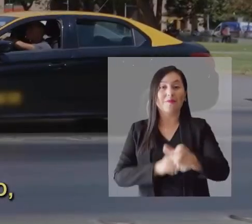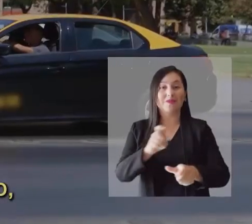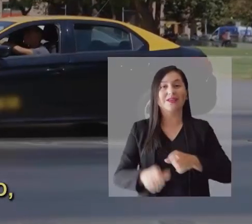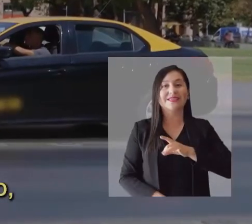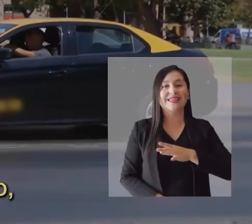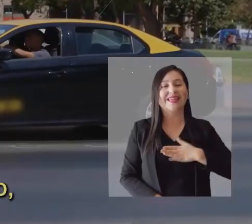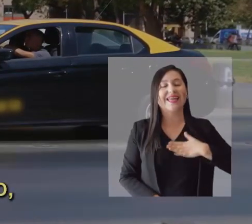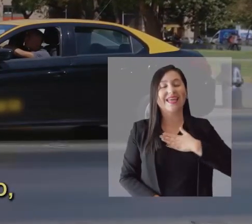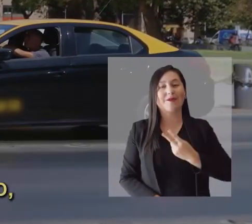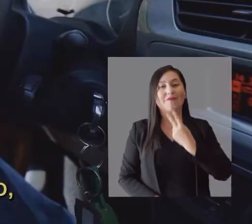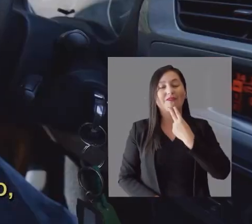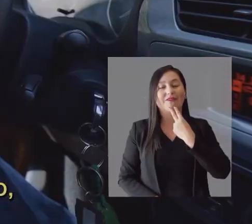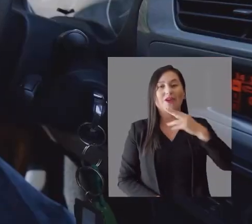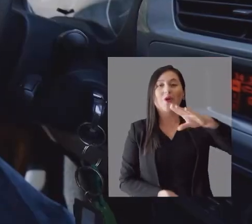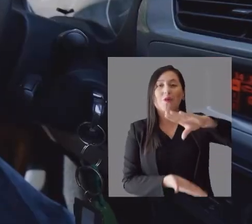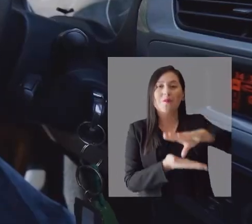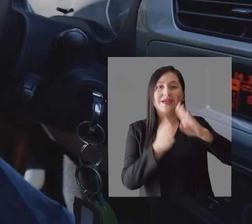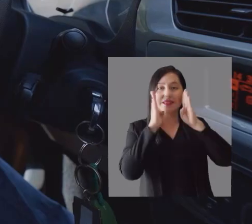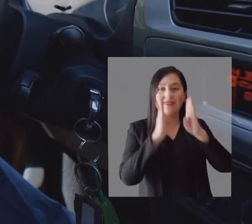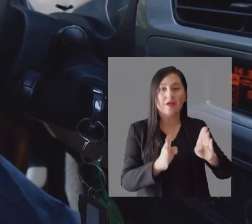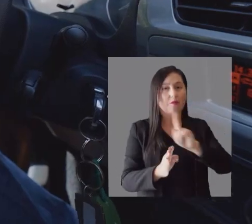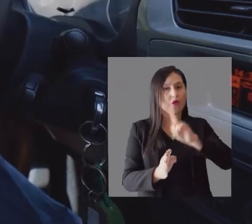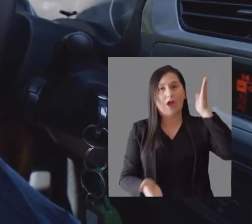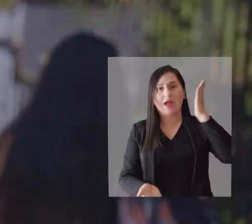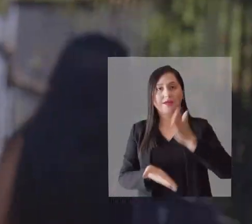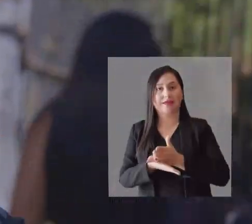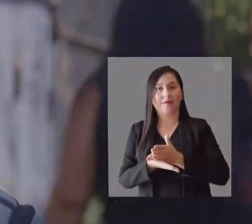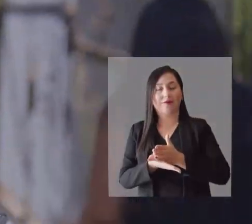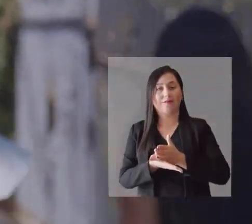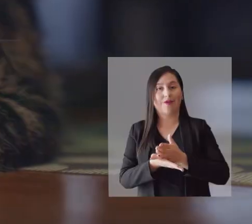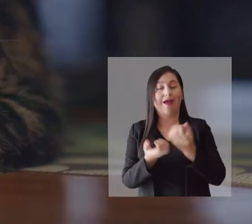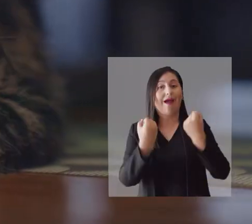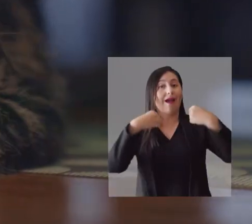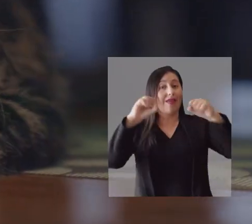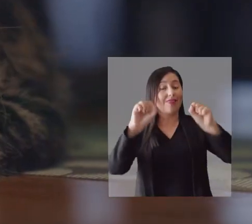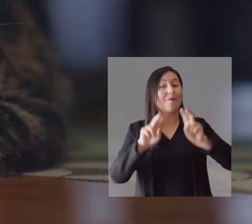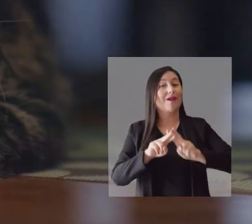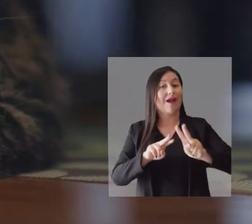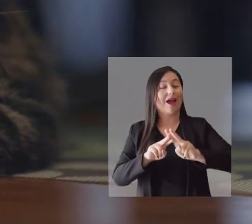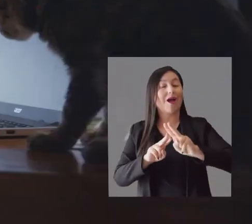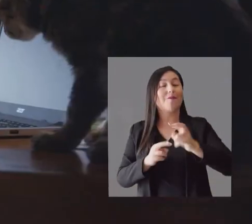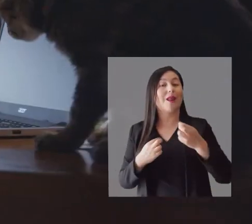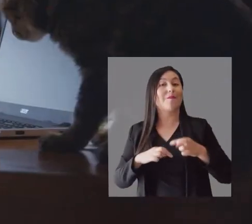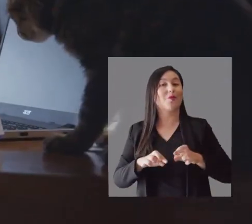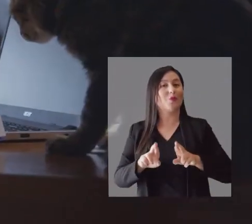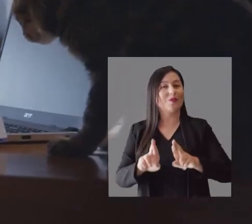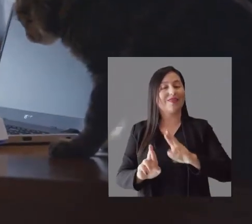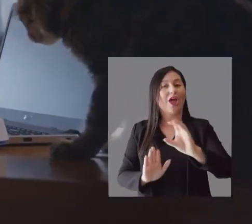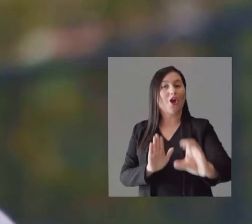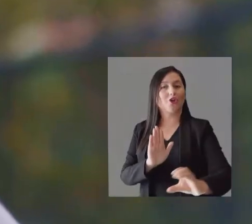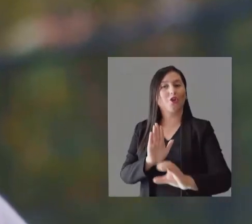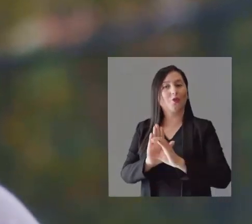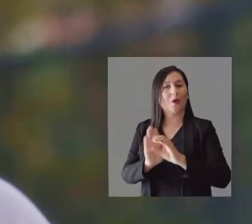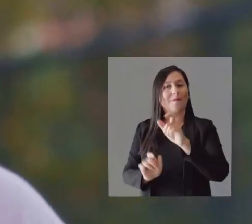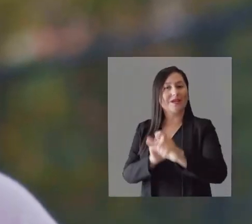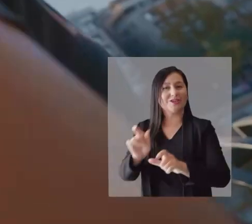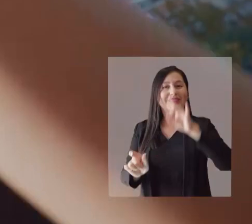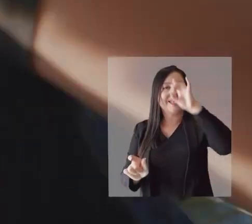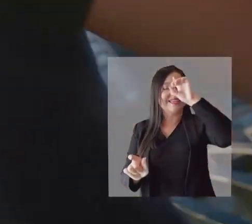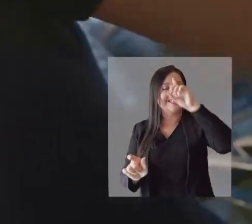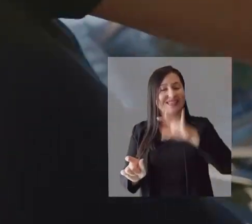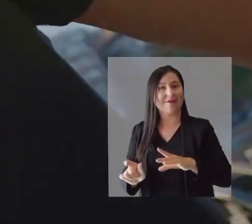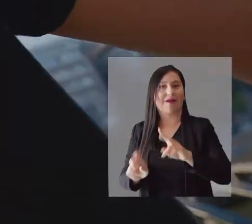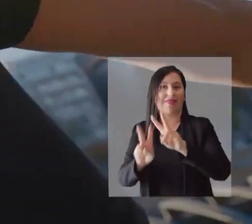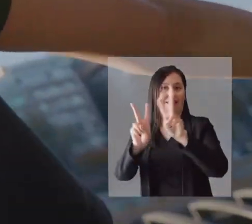que queremos vivir en un país centrado no en un país de extremo ganó la posibilidad de que haga una constitución con gente seria que sepa del tema